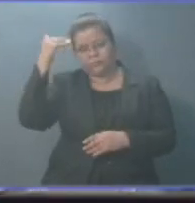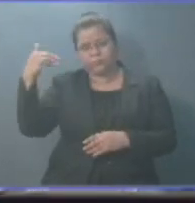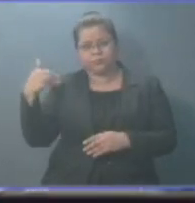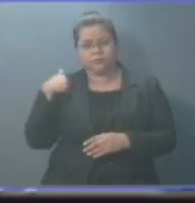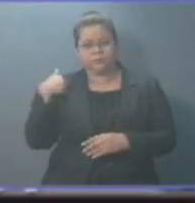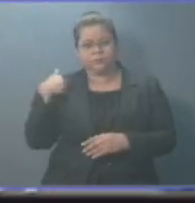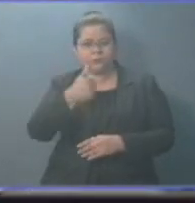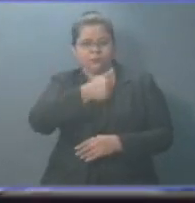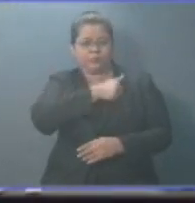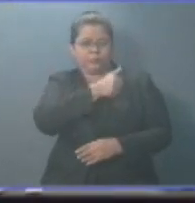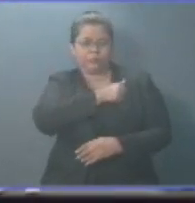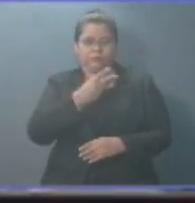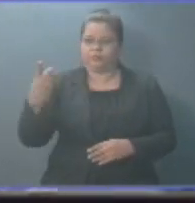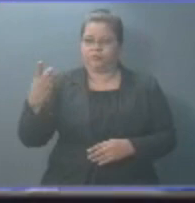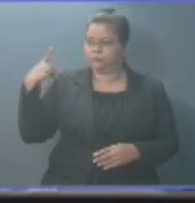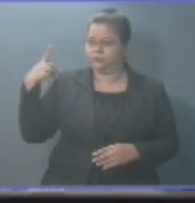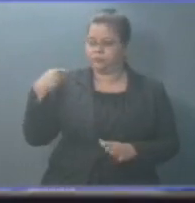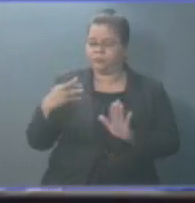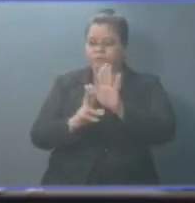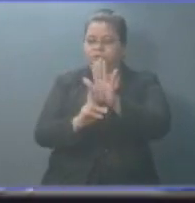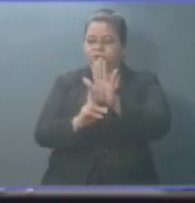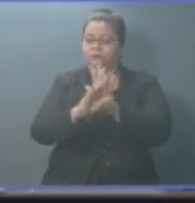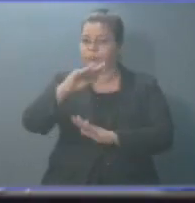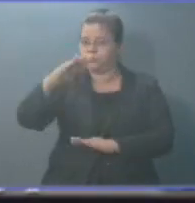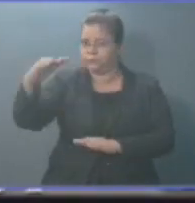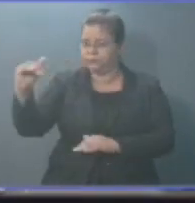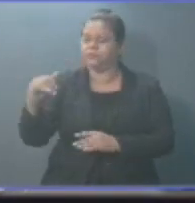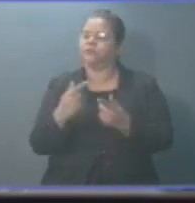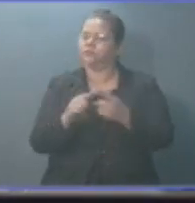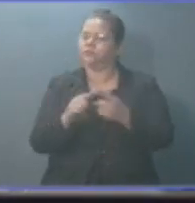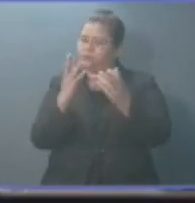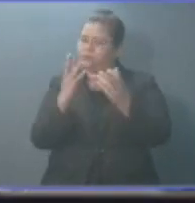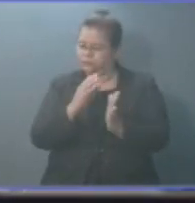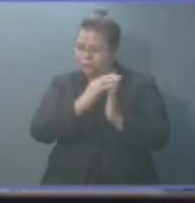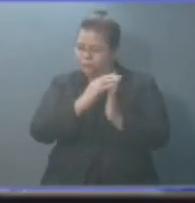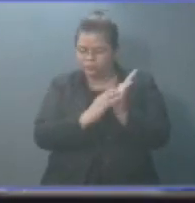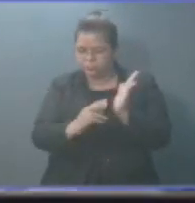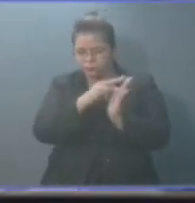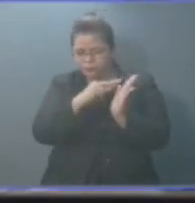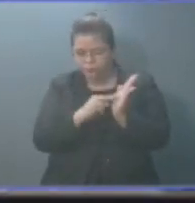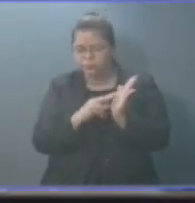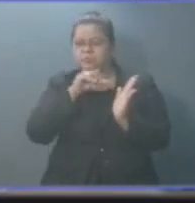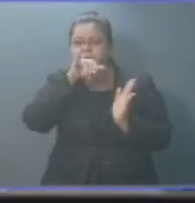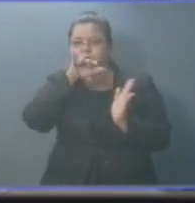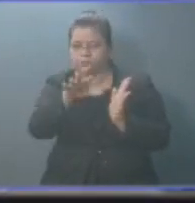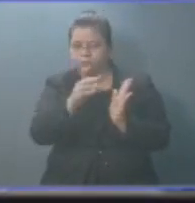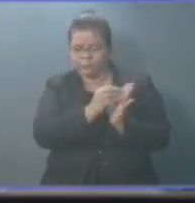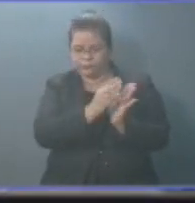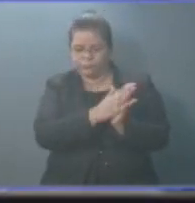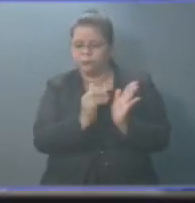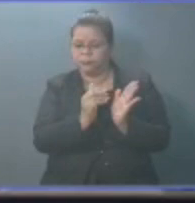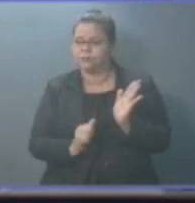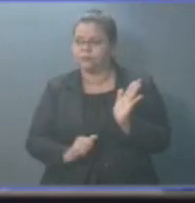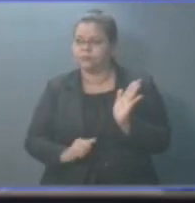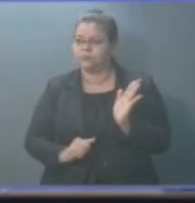del Milenio. Y me voy a permitir leer dos párrafos que quiero compartir con ustedes. Dice, hace una